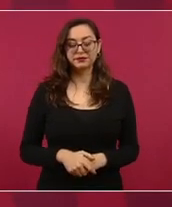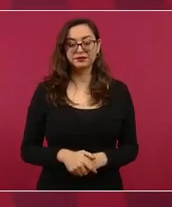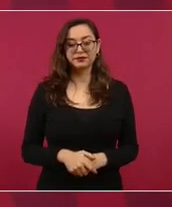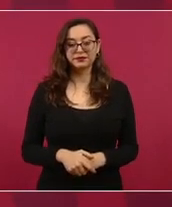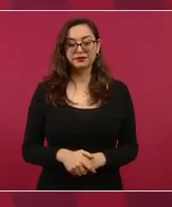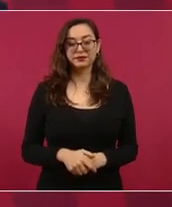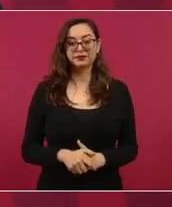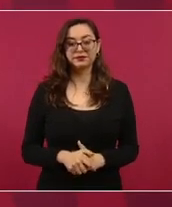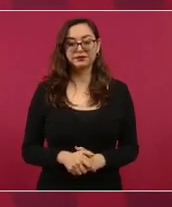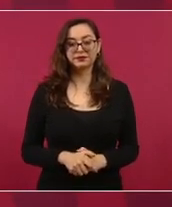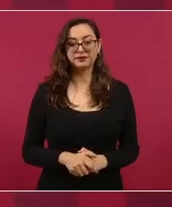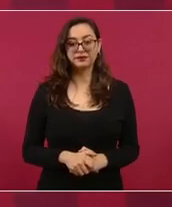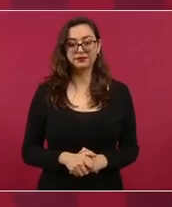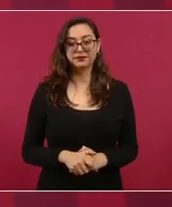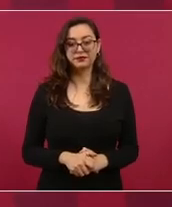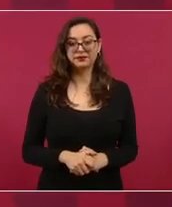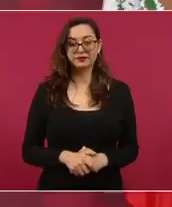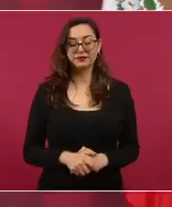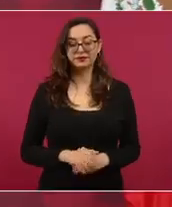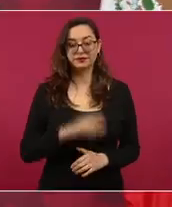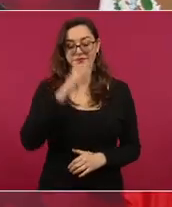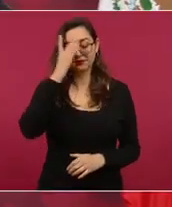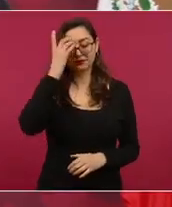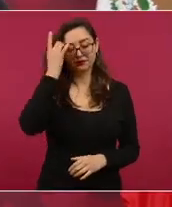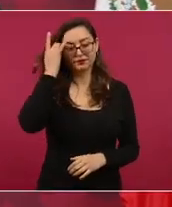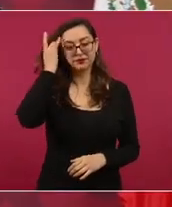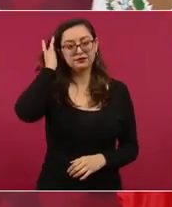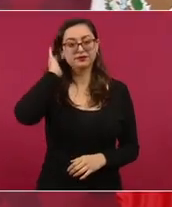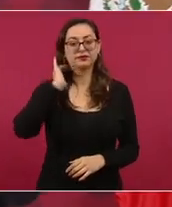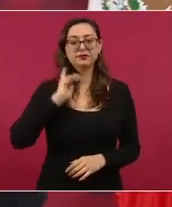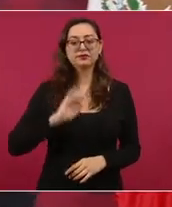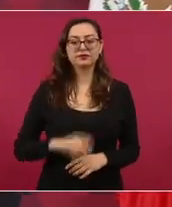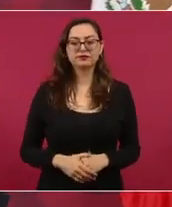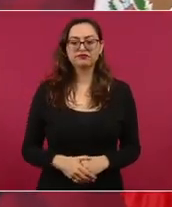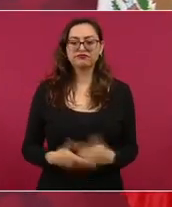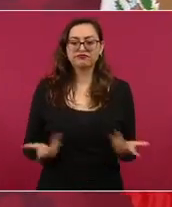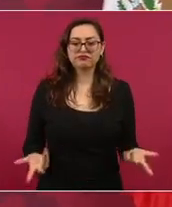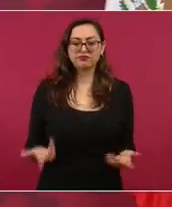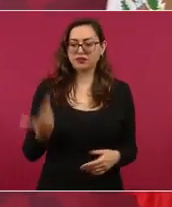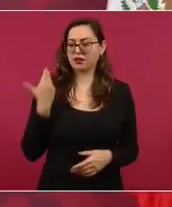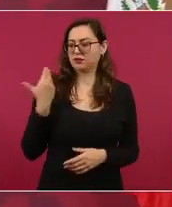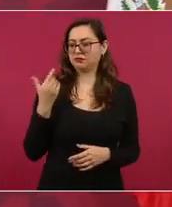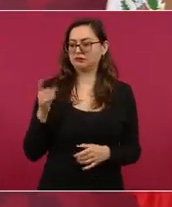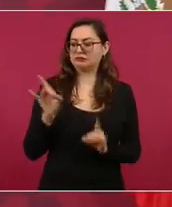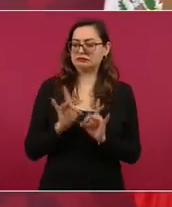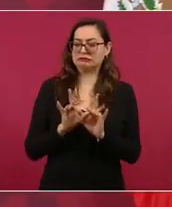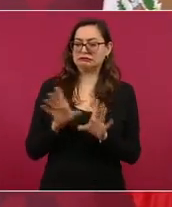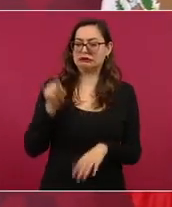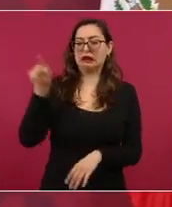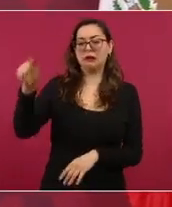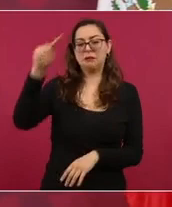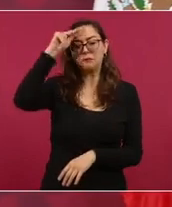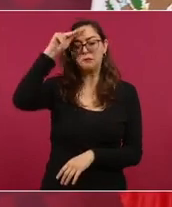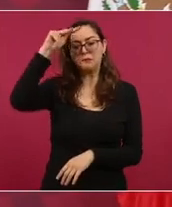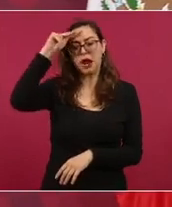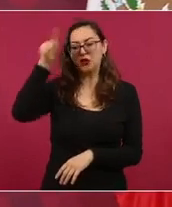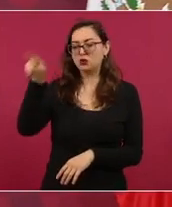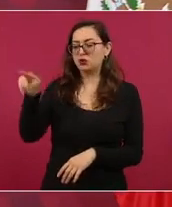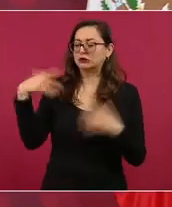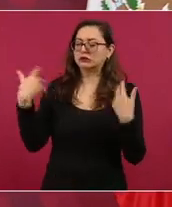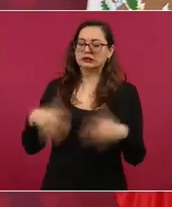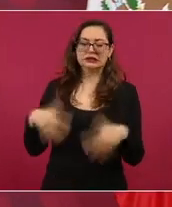que pasó este caso lamentable en Perú, ayer en las redes,